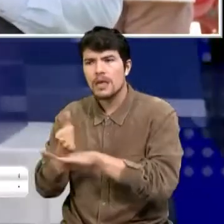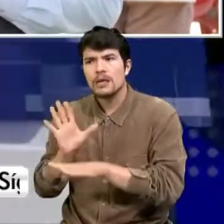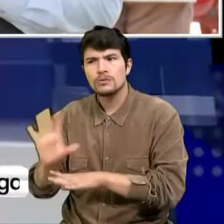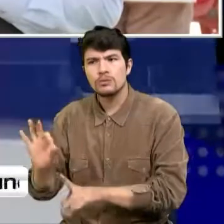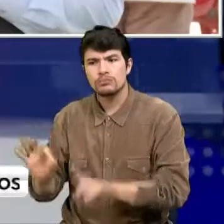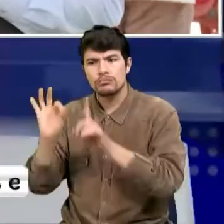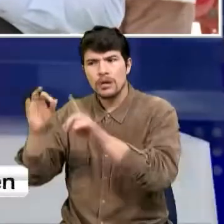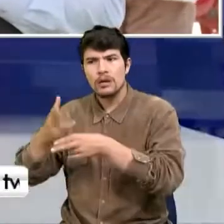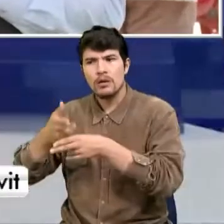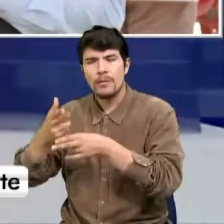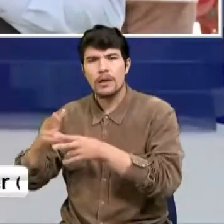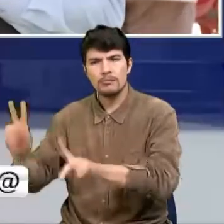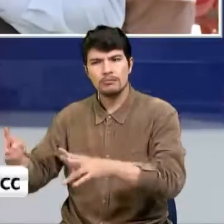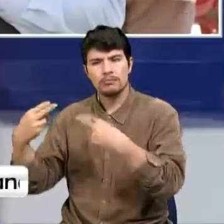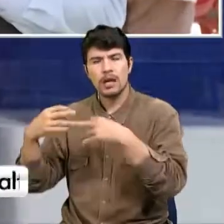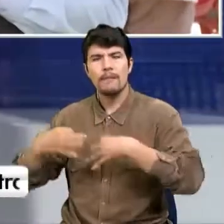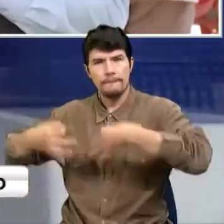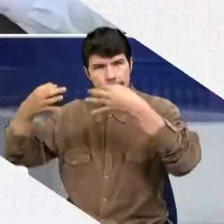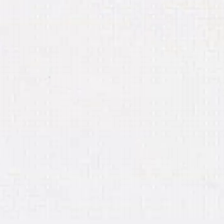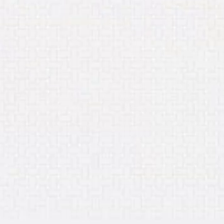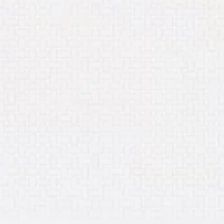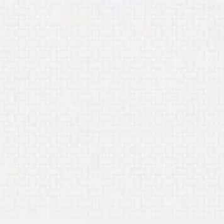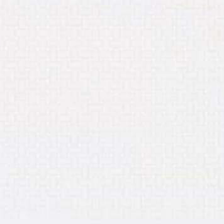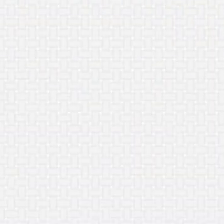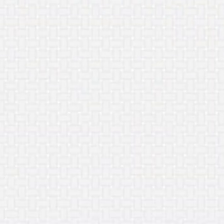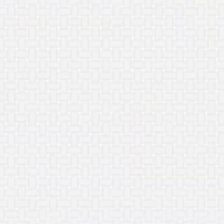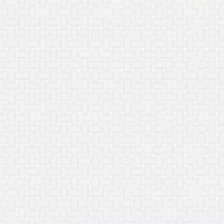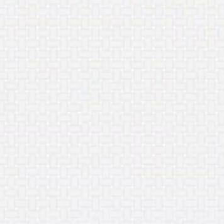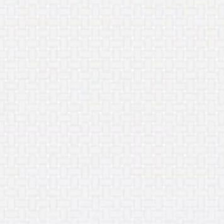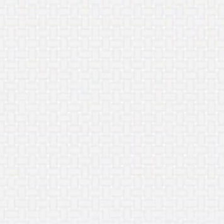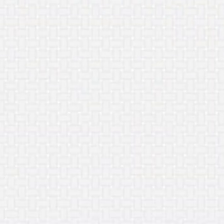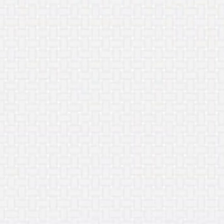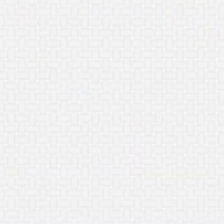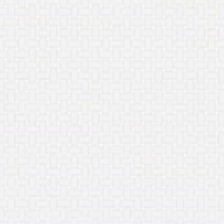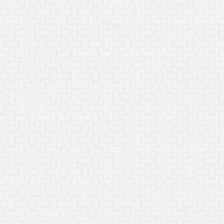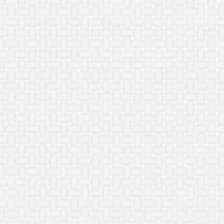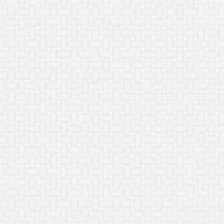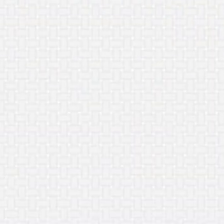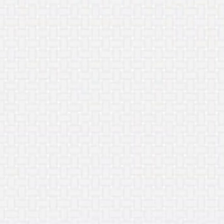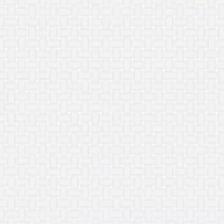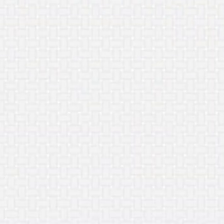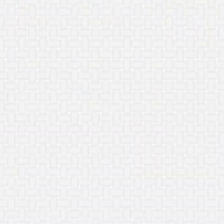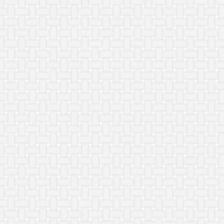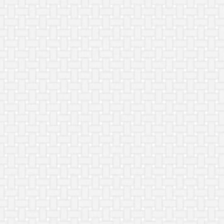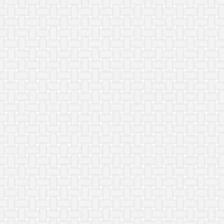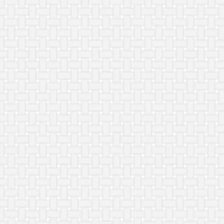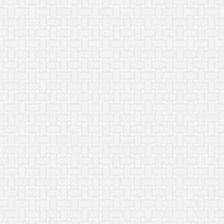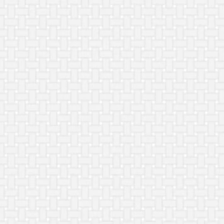es eso por el momento siguen ustedes el estudio canal tro punto com